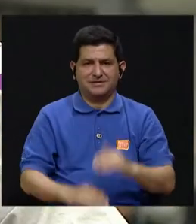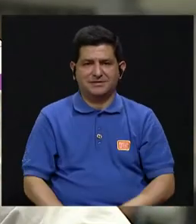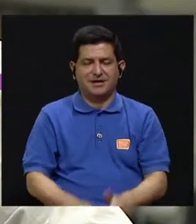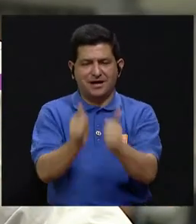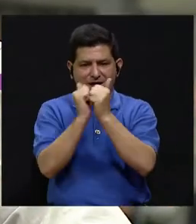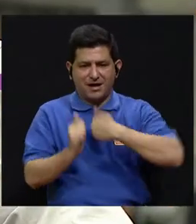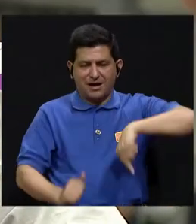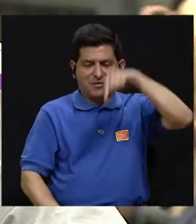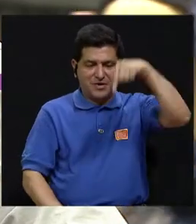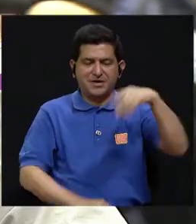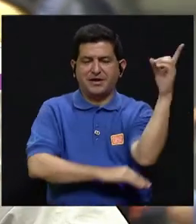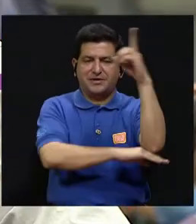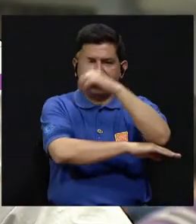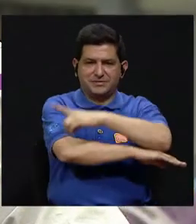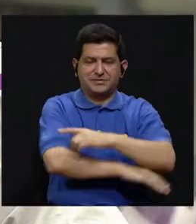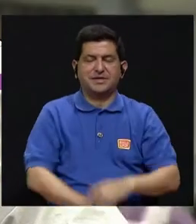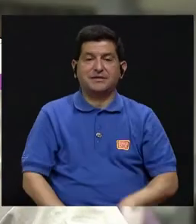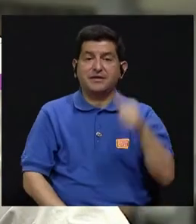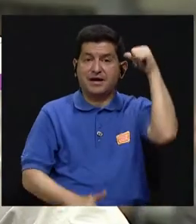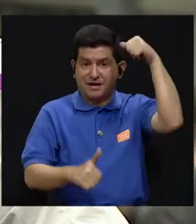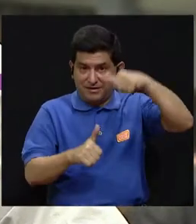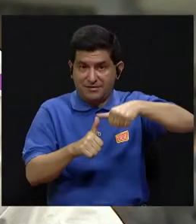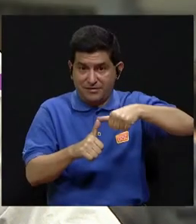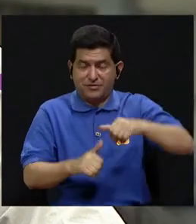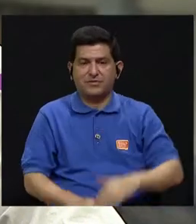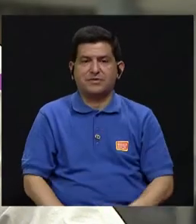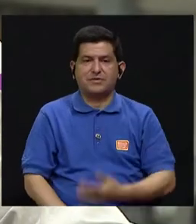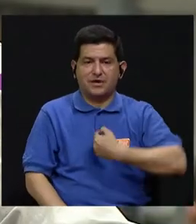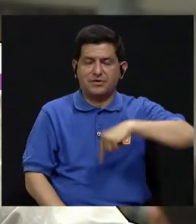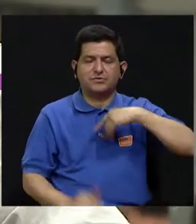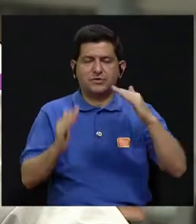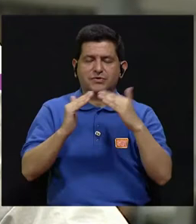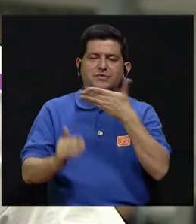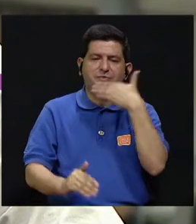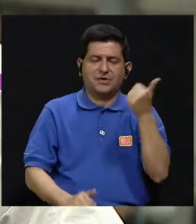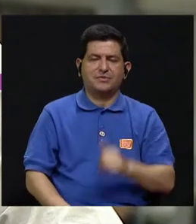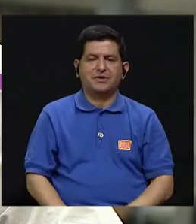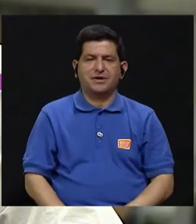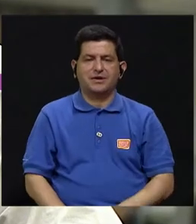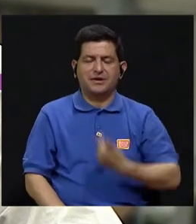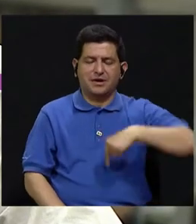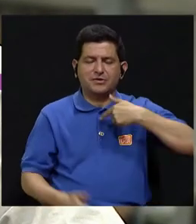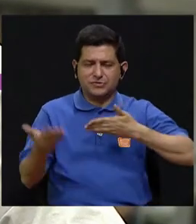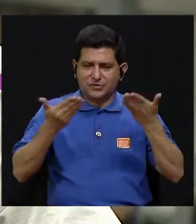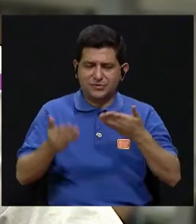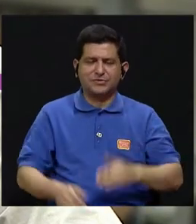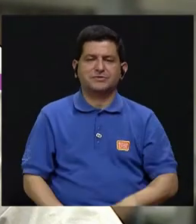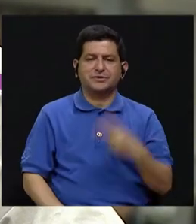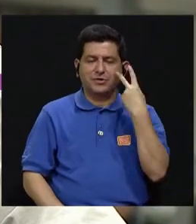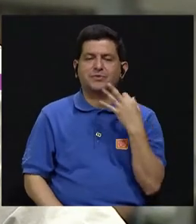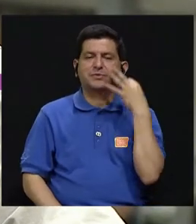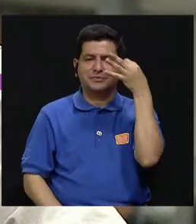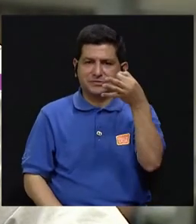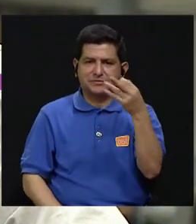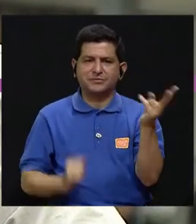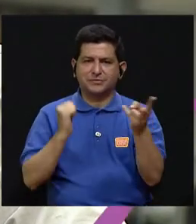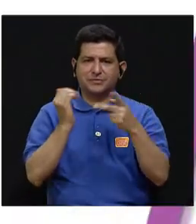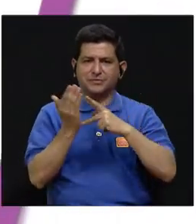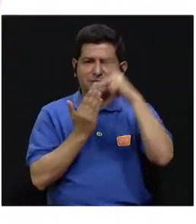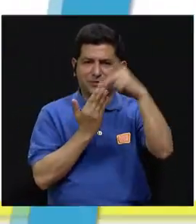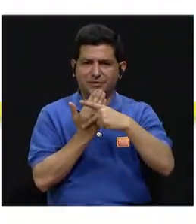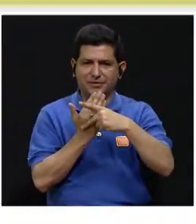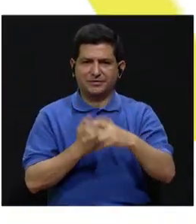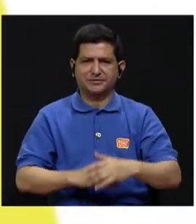gracias por acompañarnos el día de hoy. Y recuerde que somos Vivir Mejor y que estamos para servirles. Hasta la próxima.